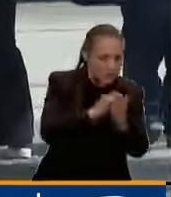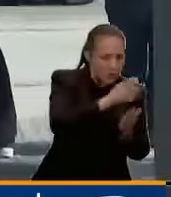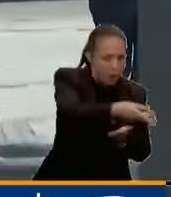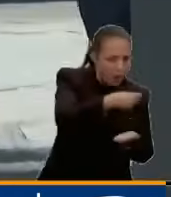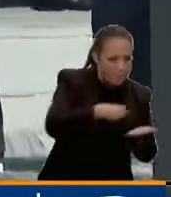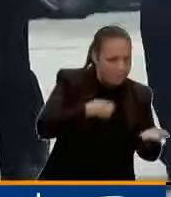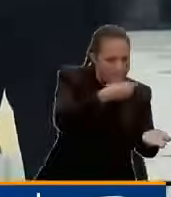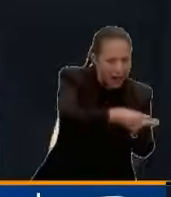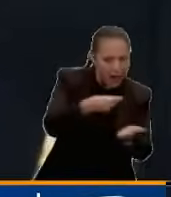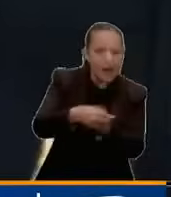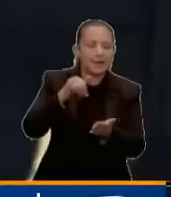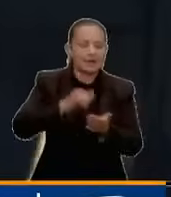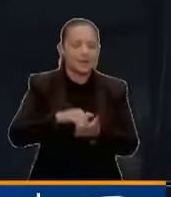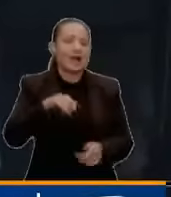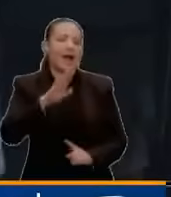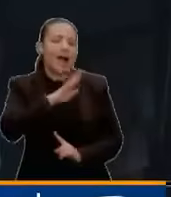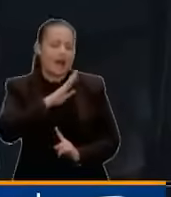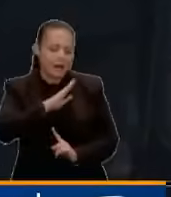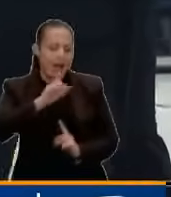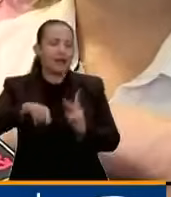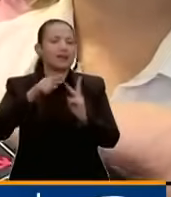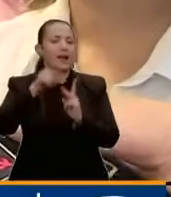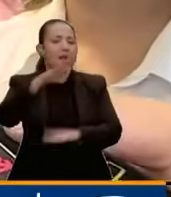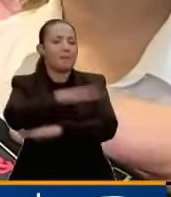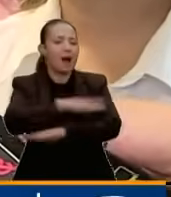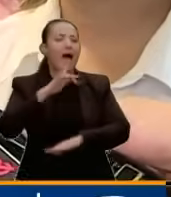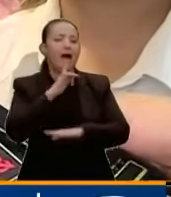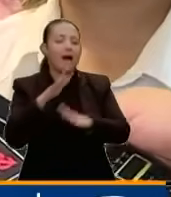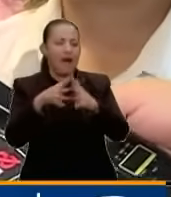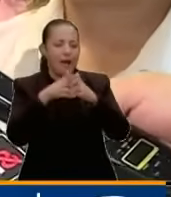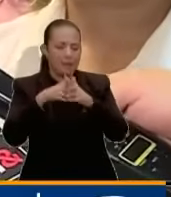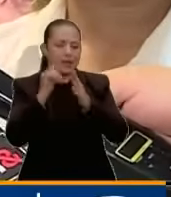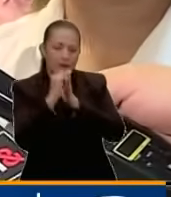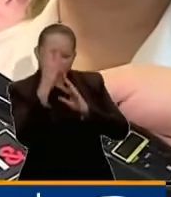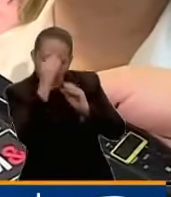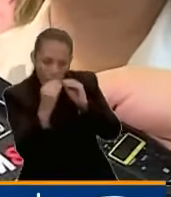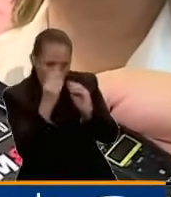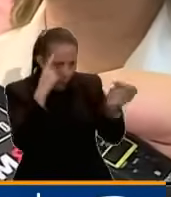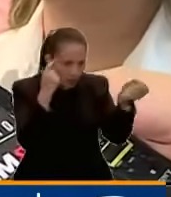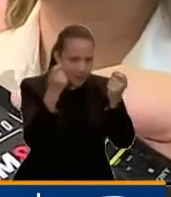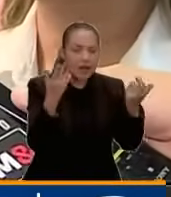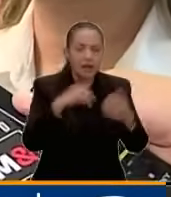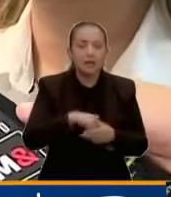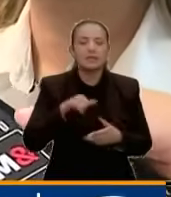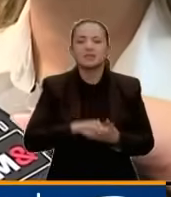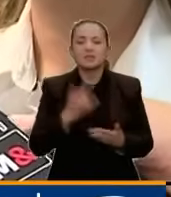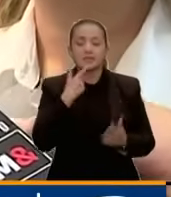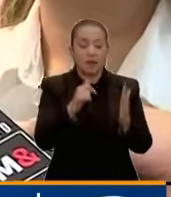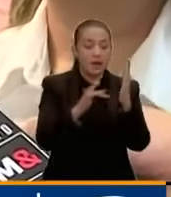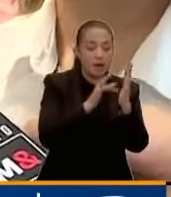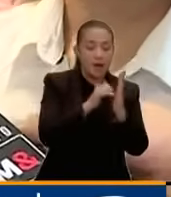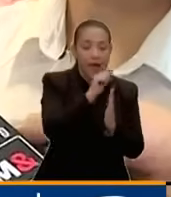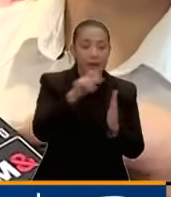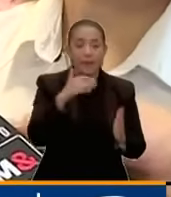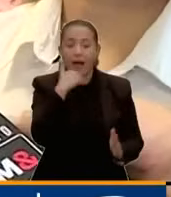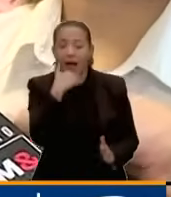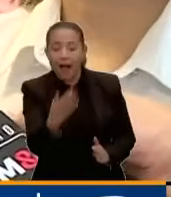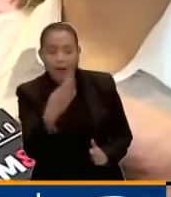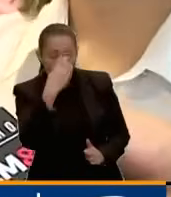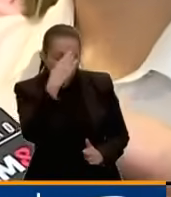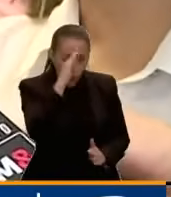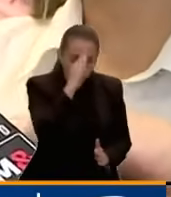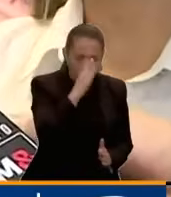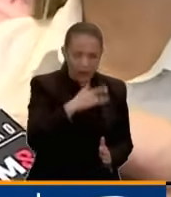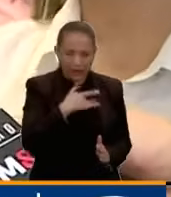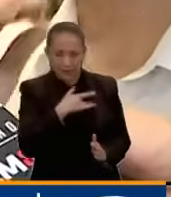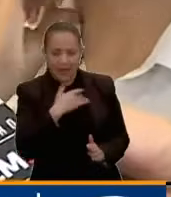una estrategia. Se le dará información también a las personas que utilizan las plataformas, que a partir de cualquier duda que tengan, de